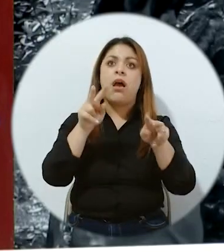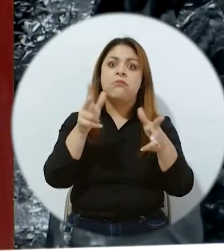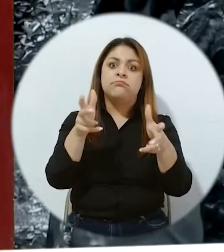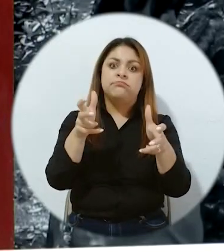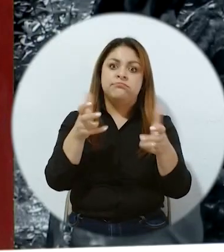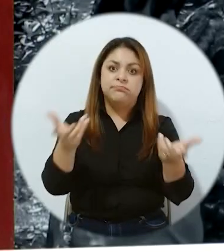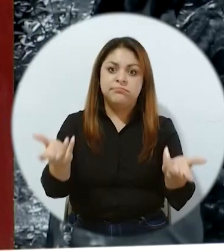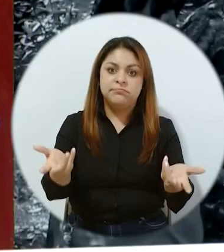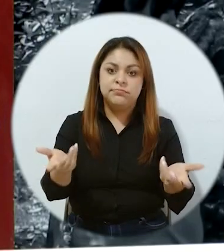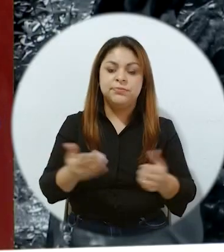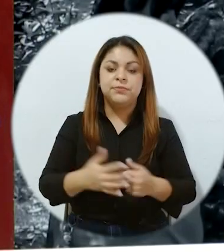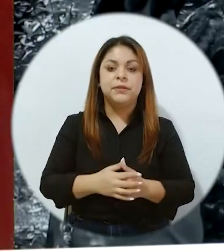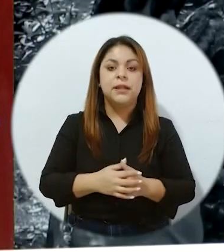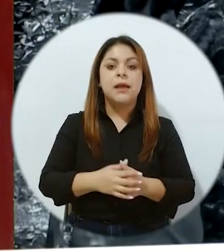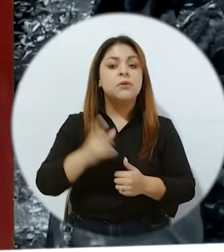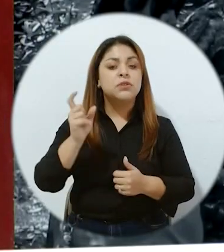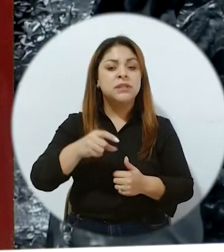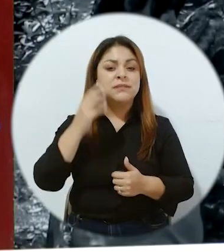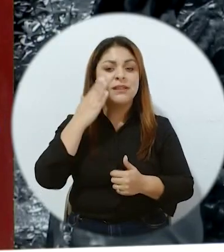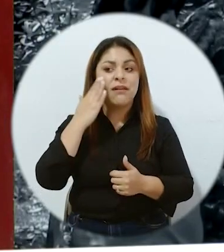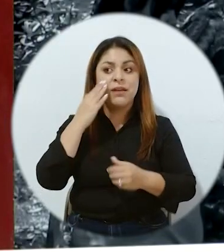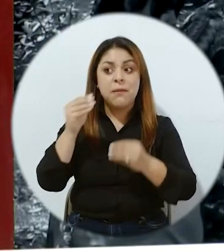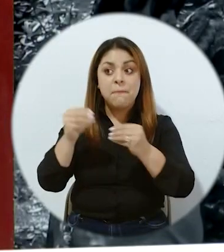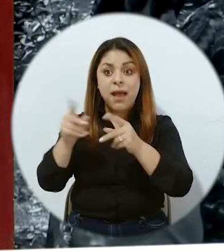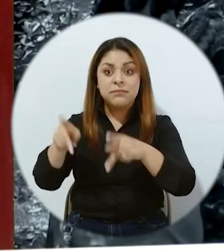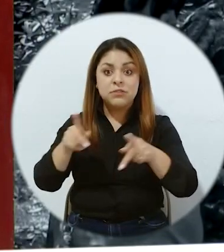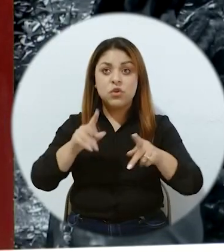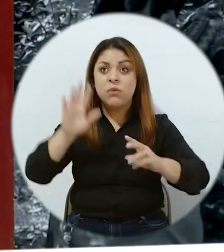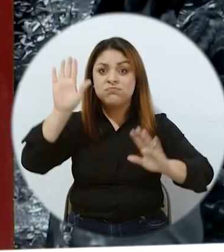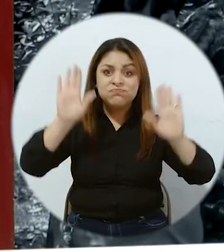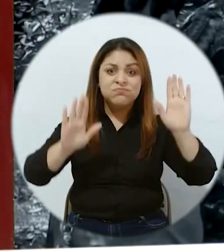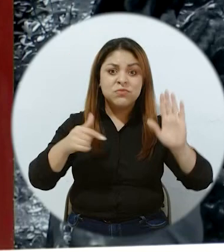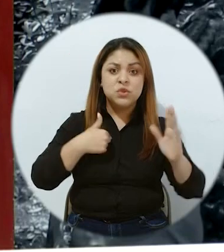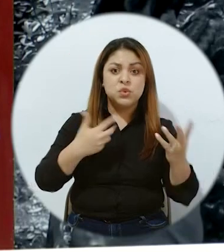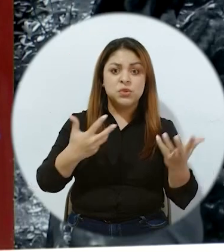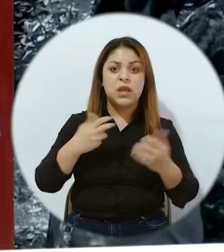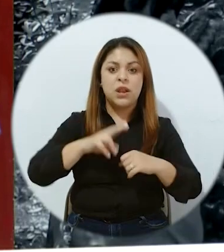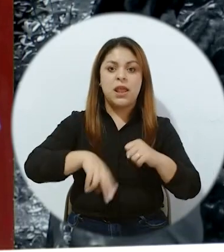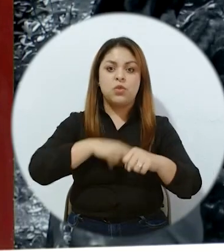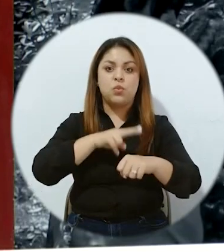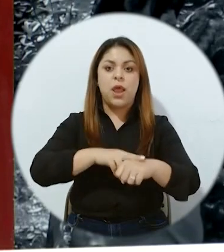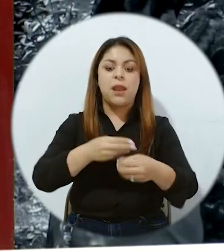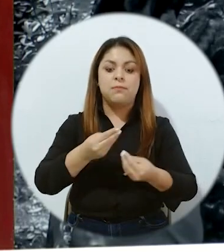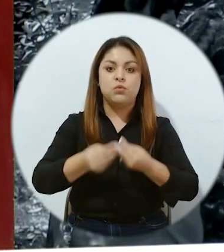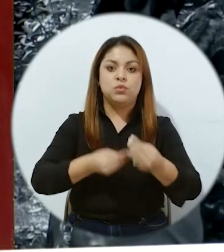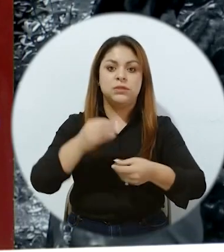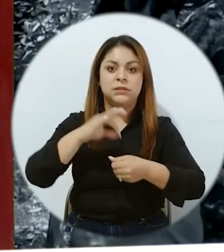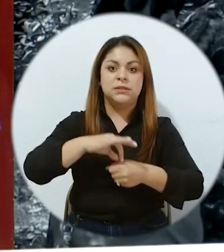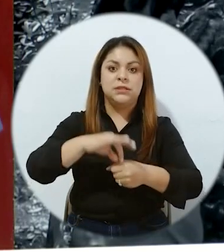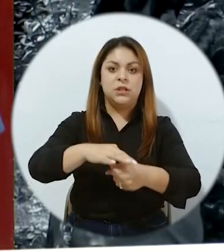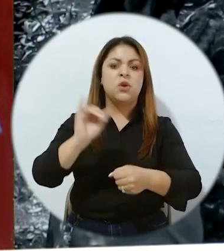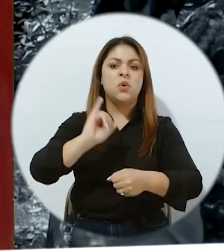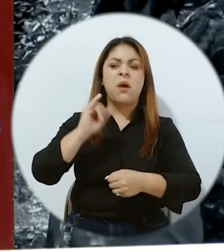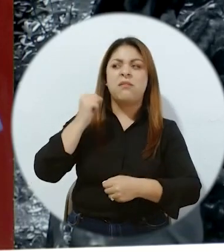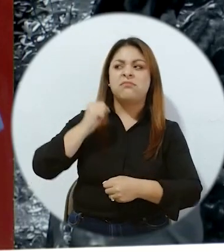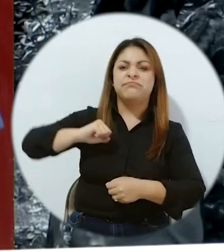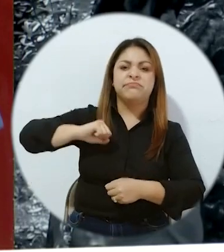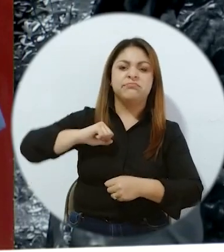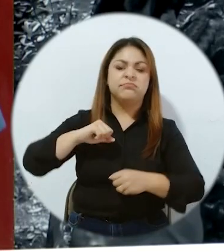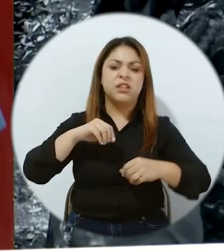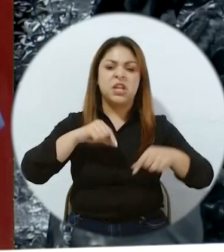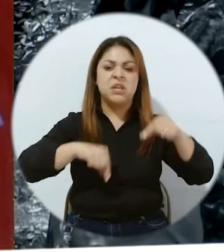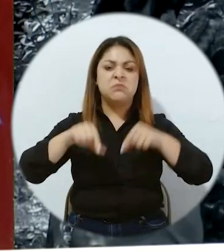audiencia. Pero el saber que cada vez más personas están produciendo, que son rebeldes y que